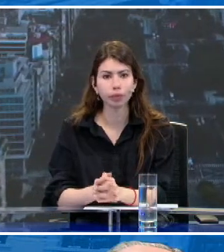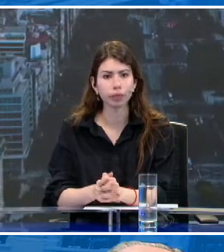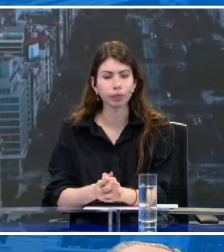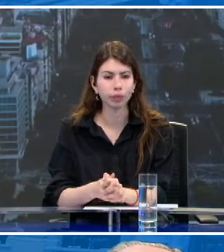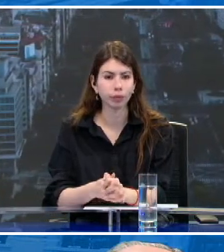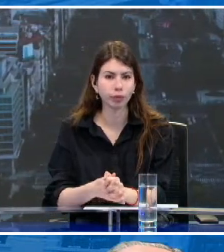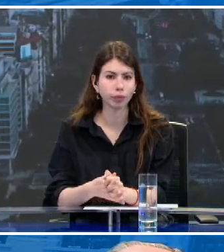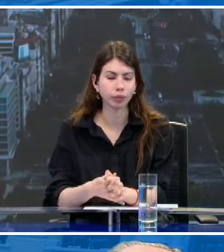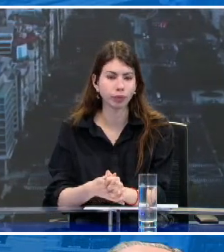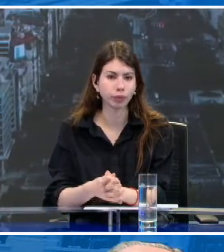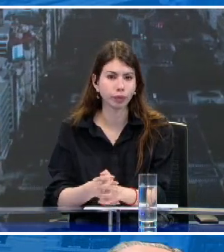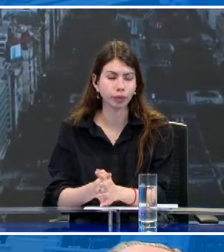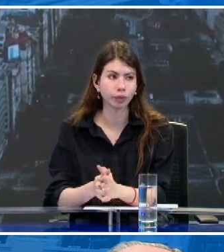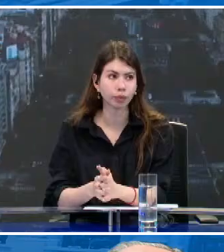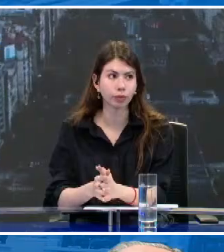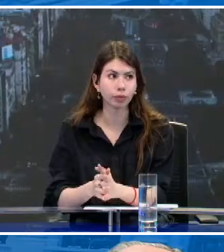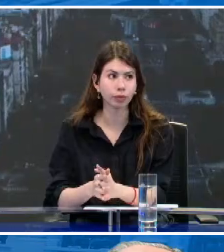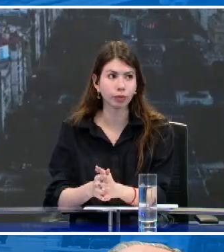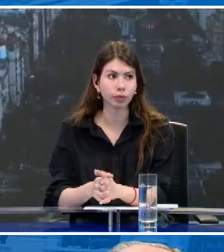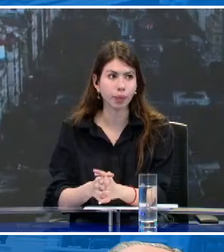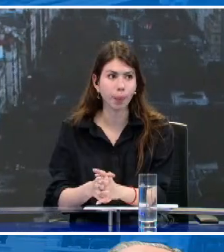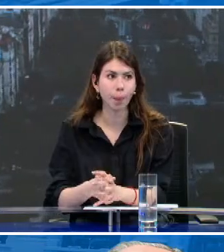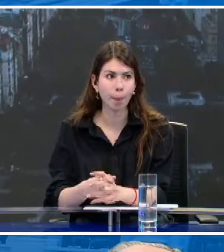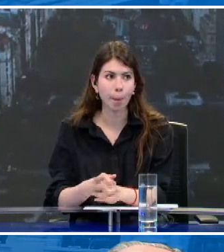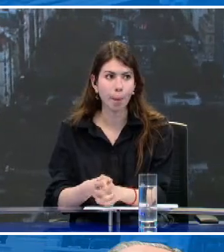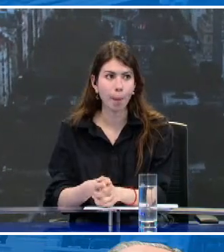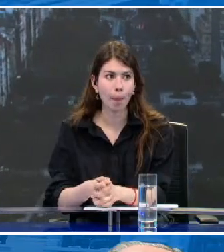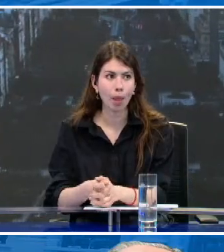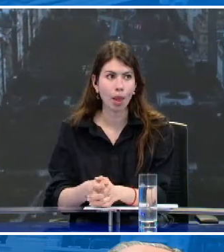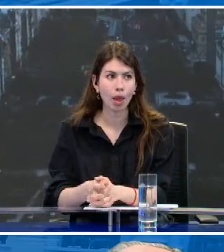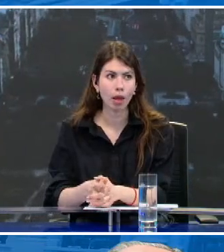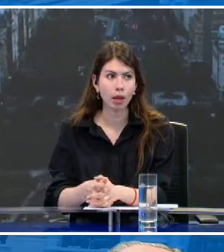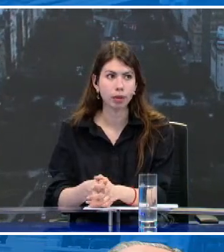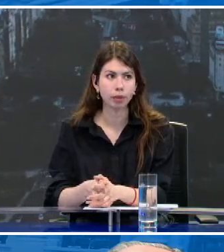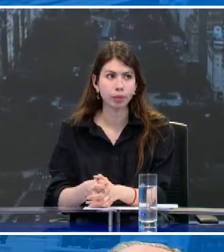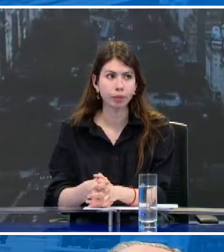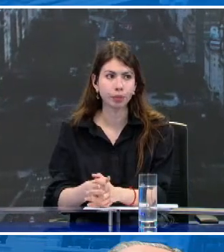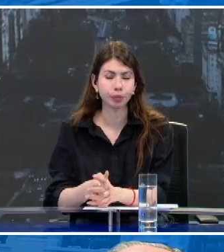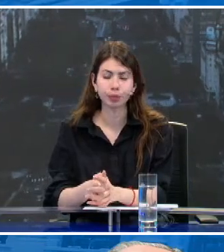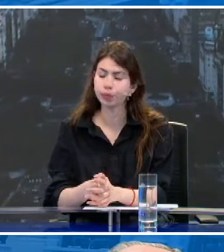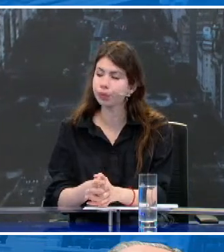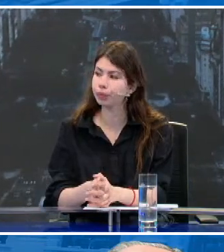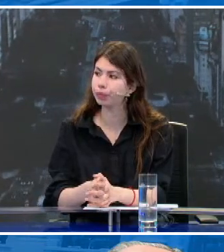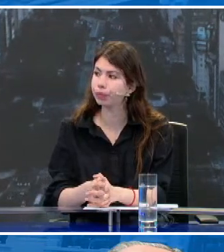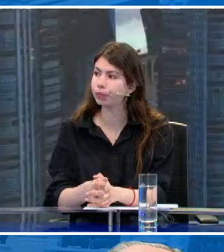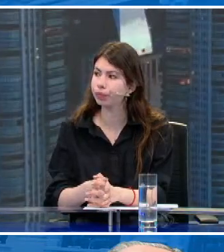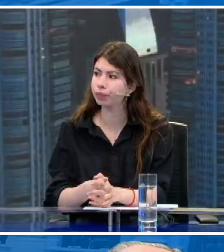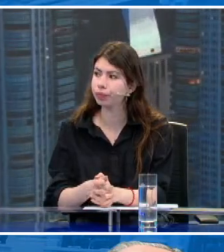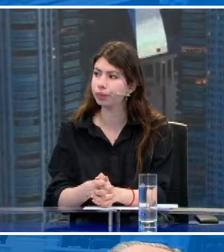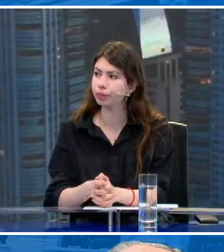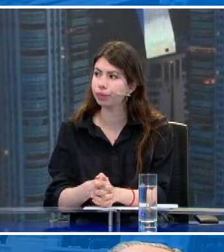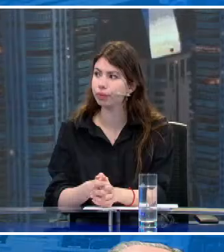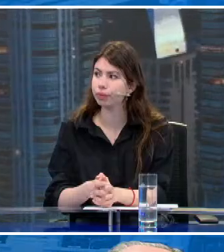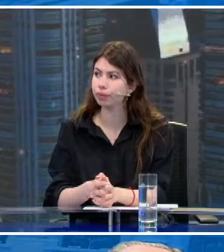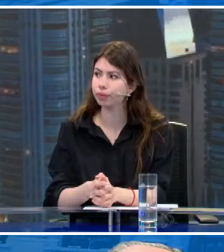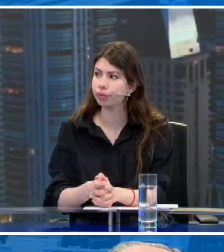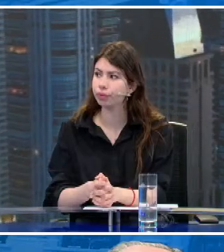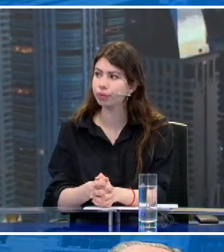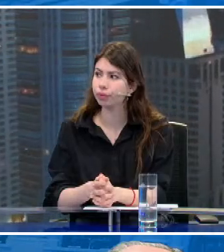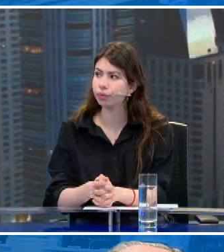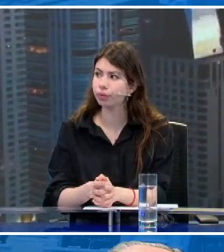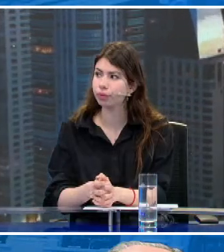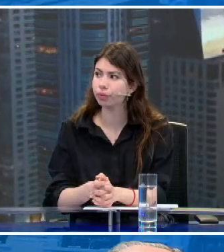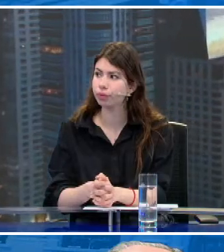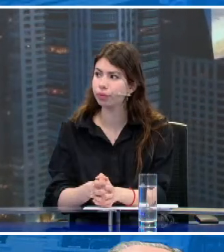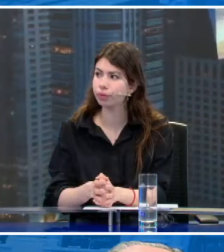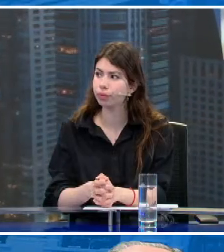Francos, porque la sobreexposición de Francos también te explica la carencia de voceros del gobierno para